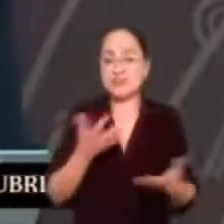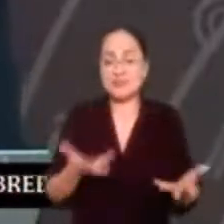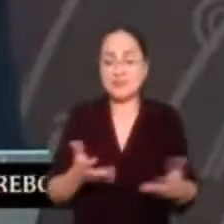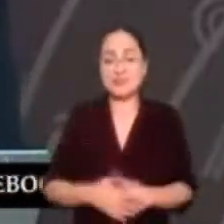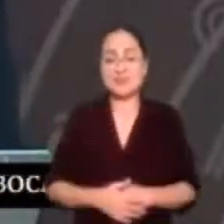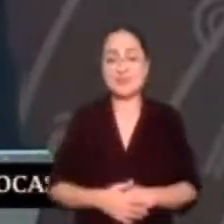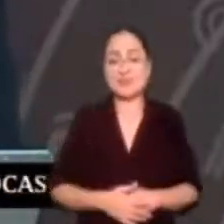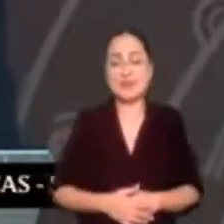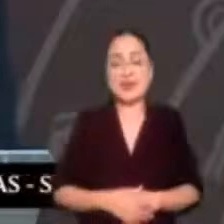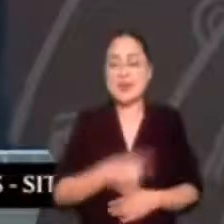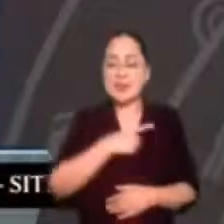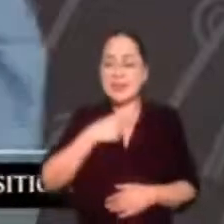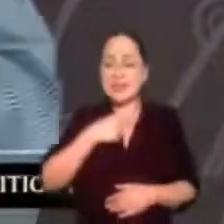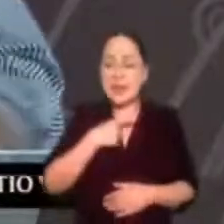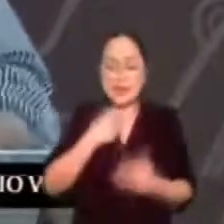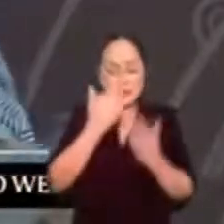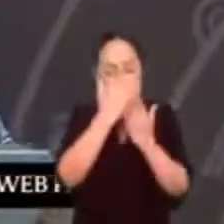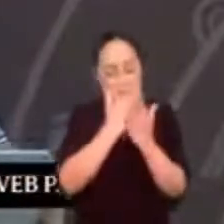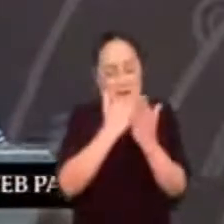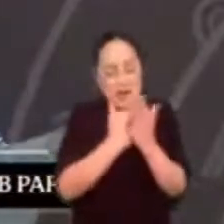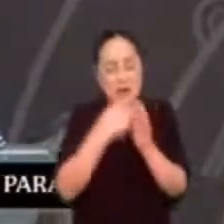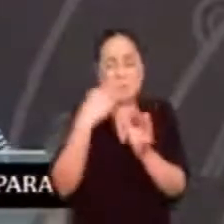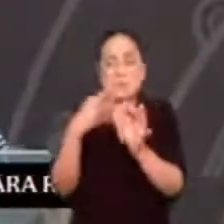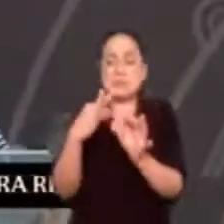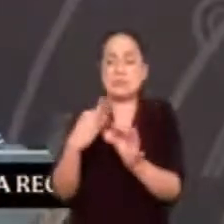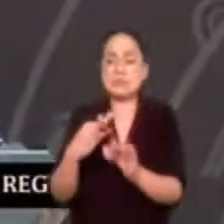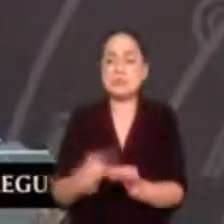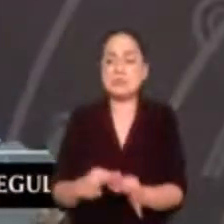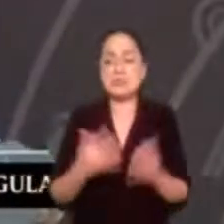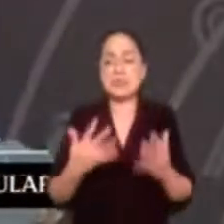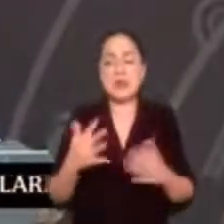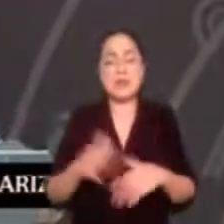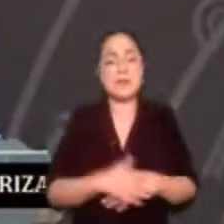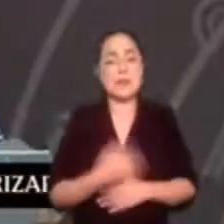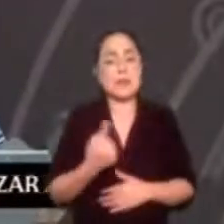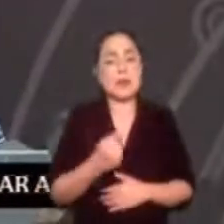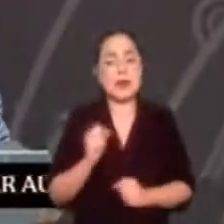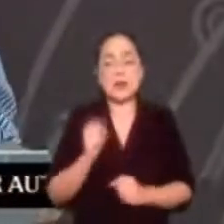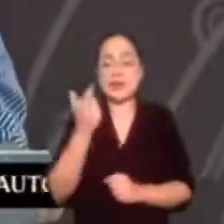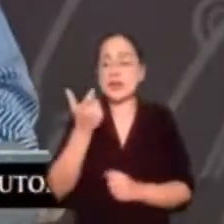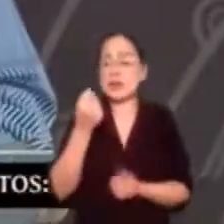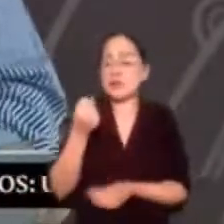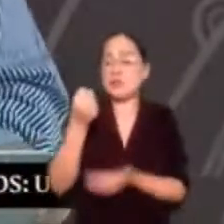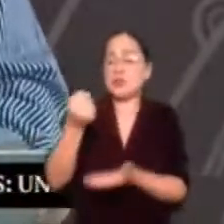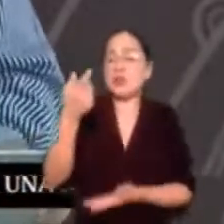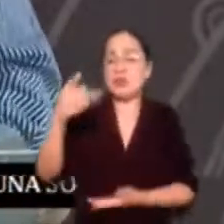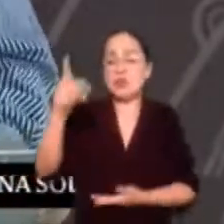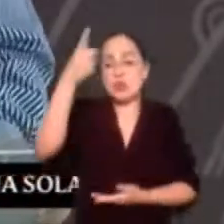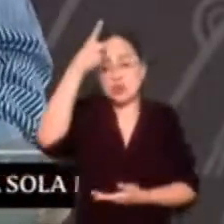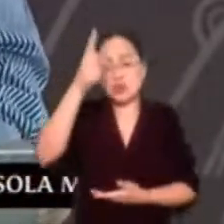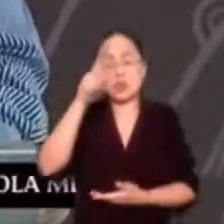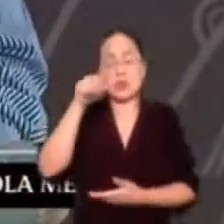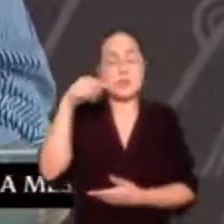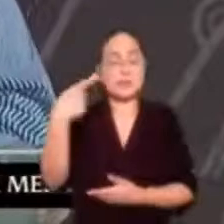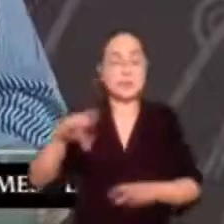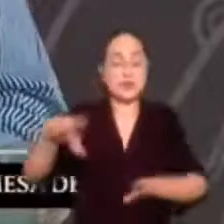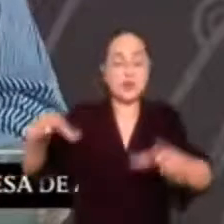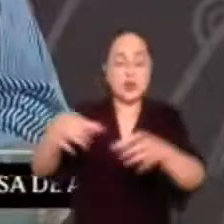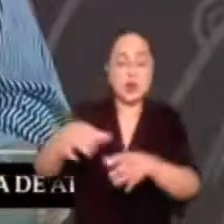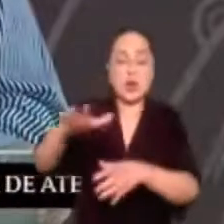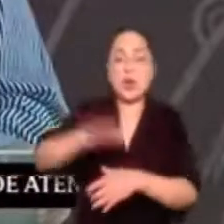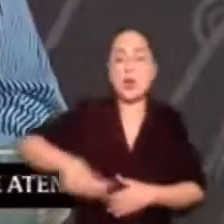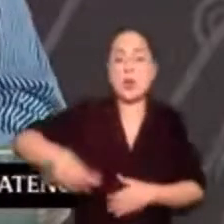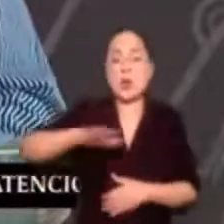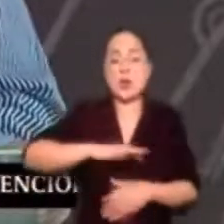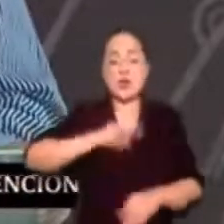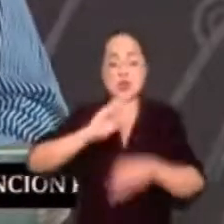cumplir. ¿Por qué? Porque los recursos son del pueblo, todos los que van a la universidad. Por eso me importa